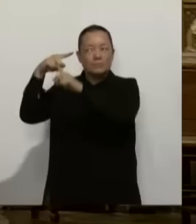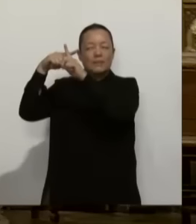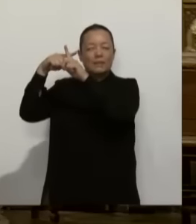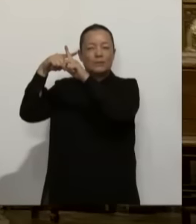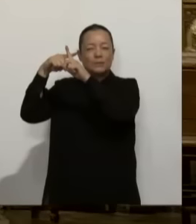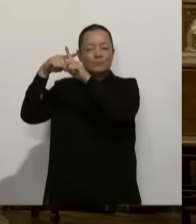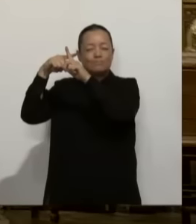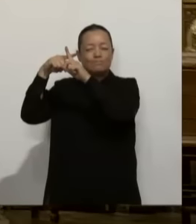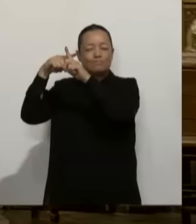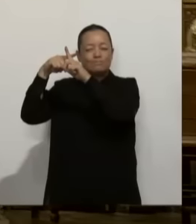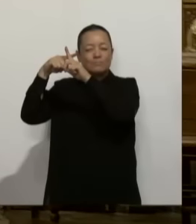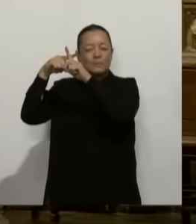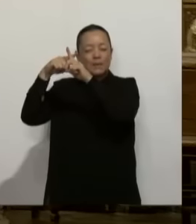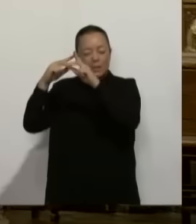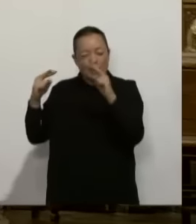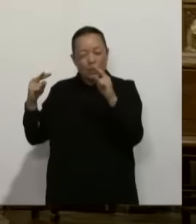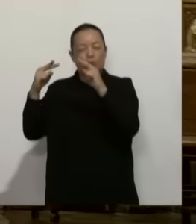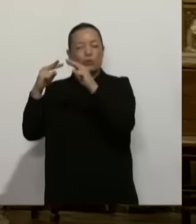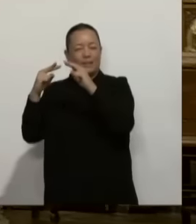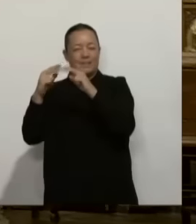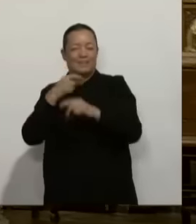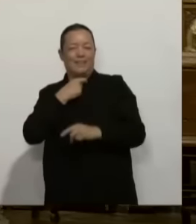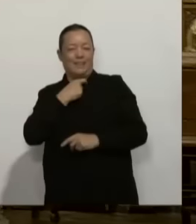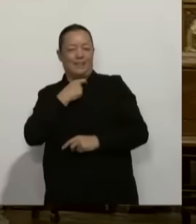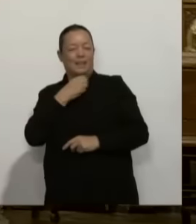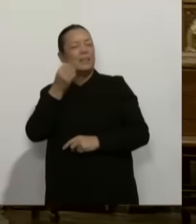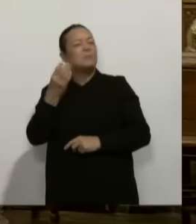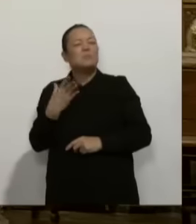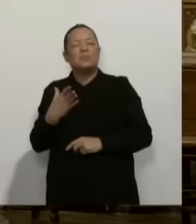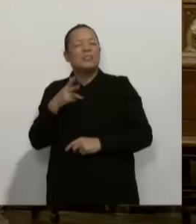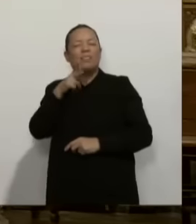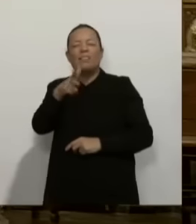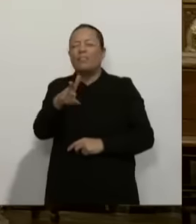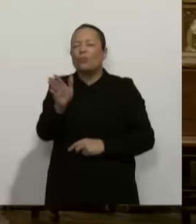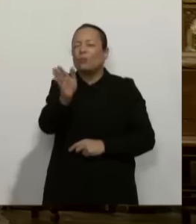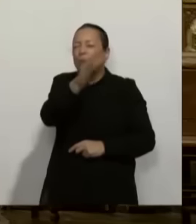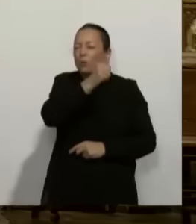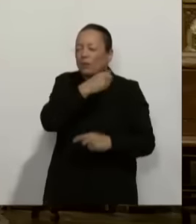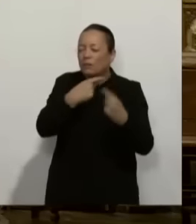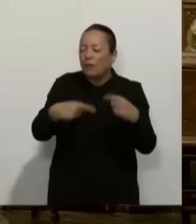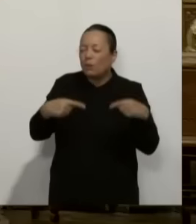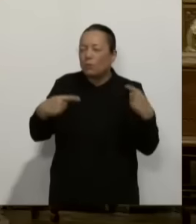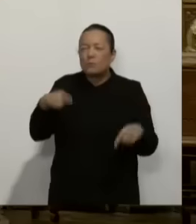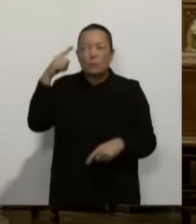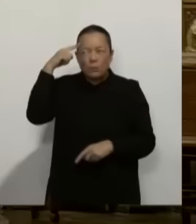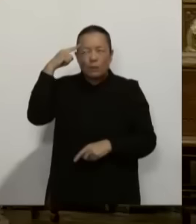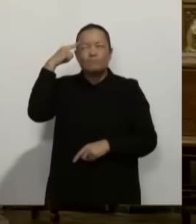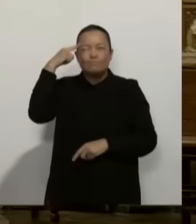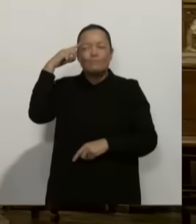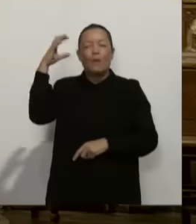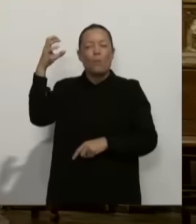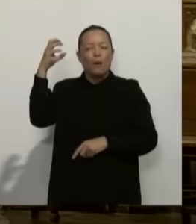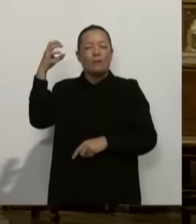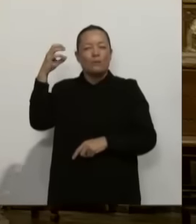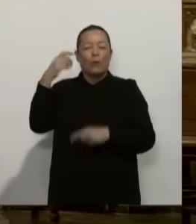crucifixión. Por eso lo cita en Galilea. ¿Y por qué digo todo esto? Porque me acuerdo